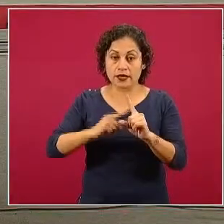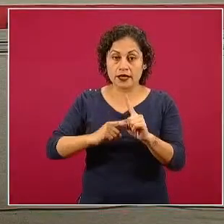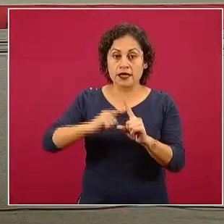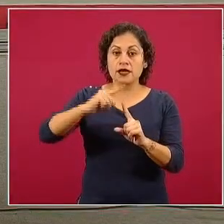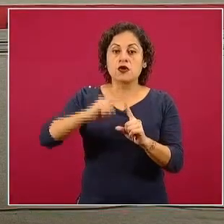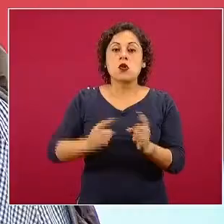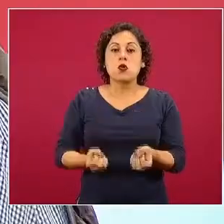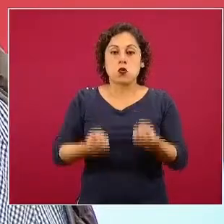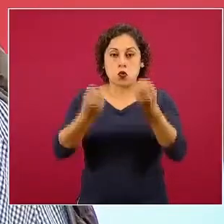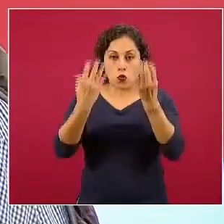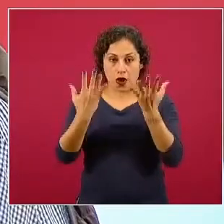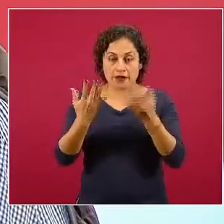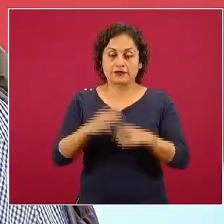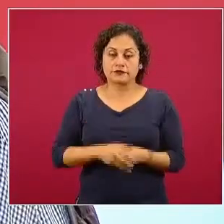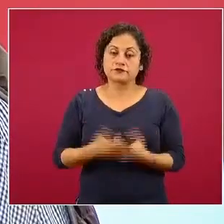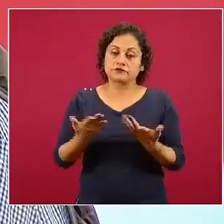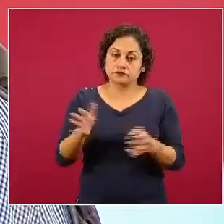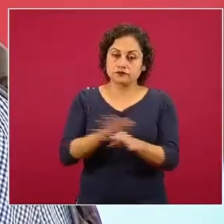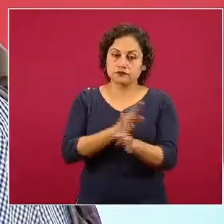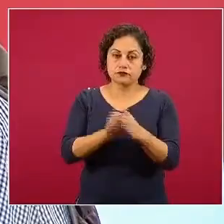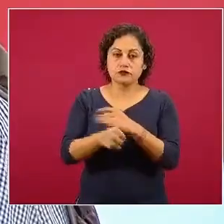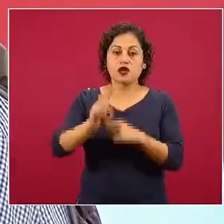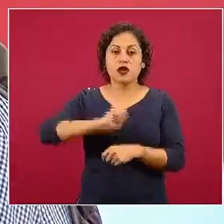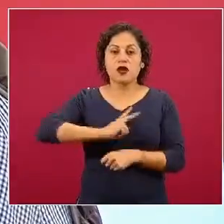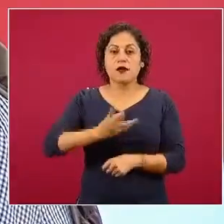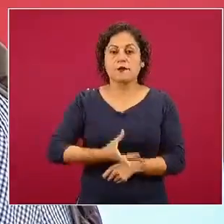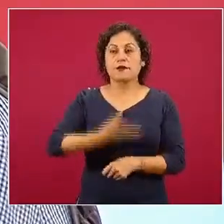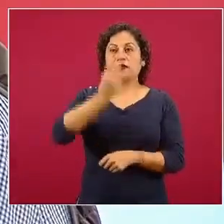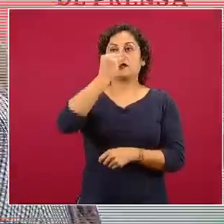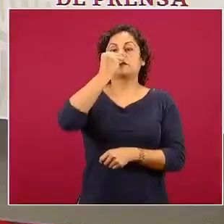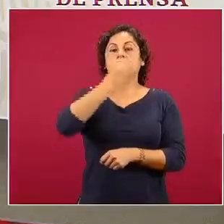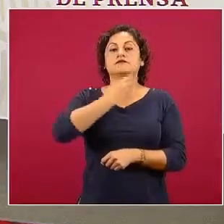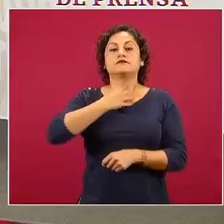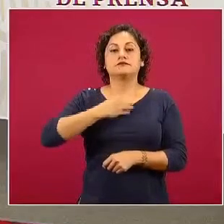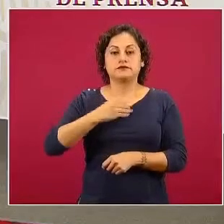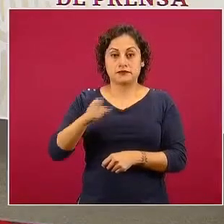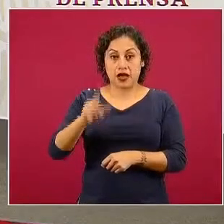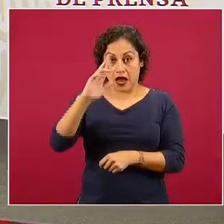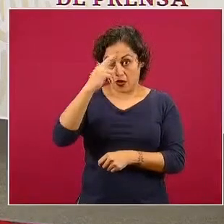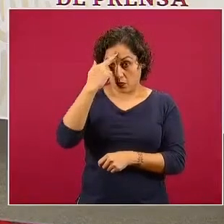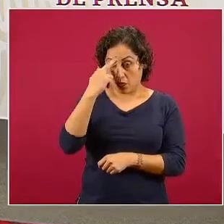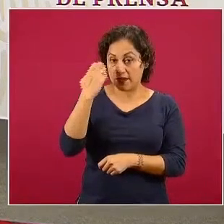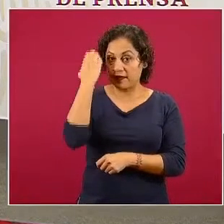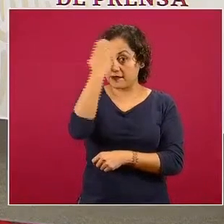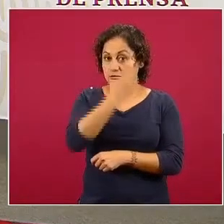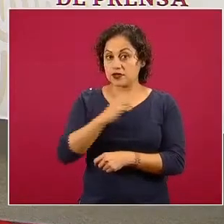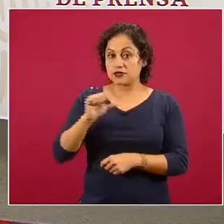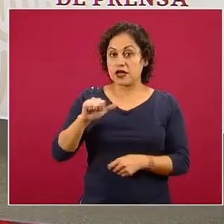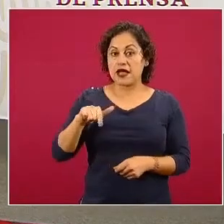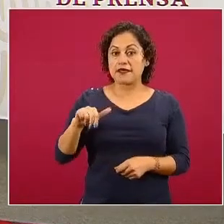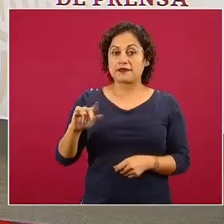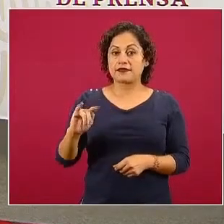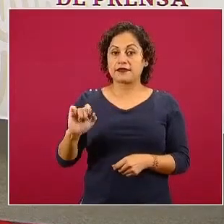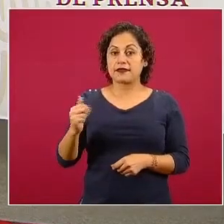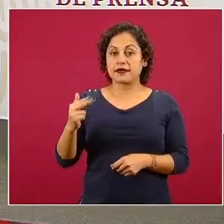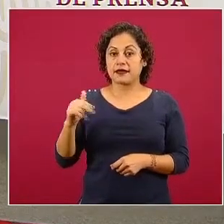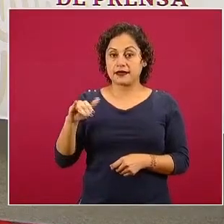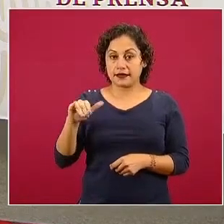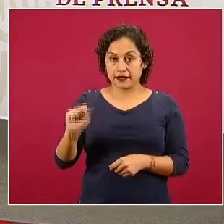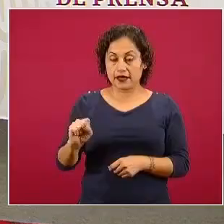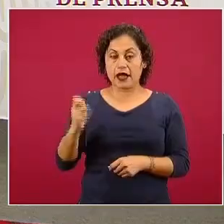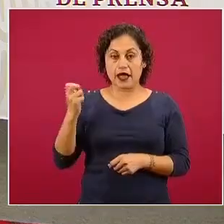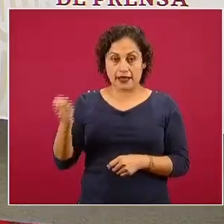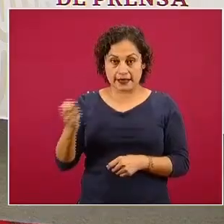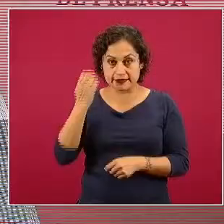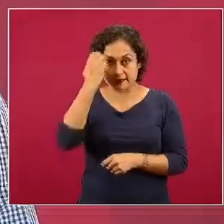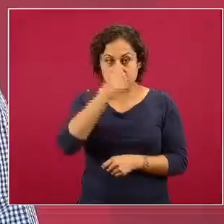actividad del virus en las vías respiratorias. Recordemos que la prueba antigénica, y esto también es importante aclarárselo a la